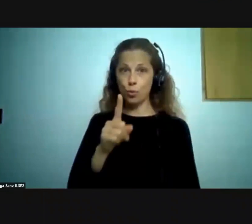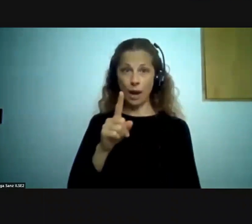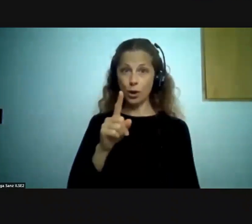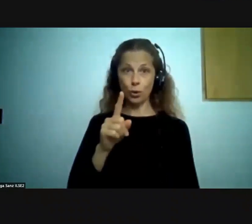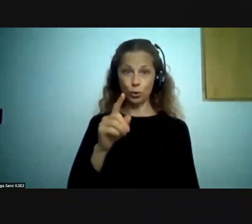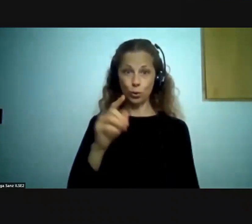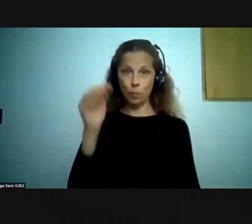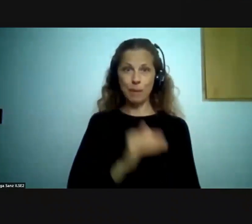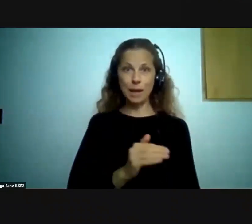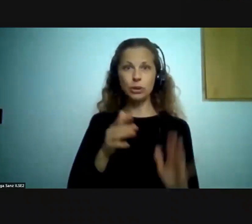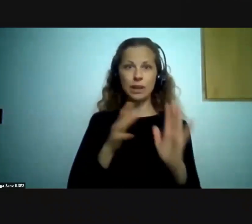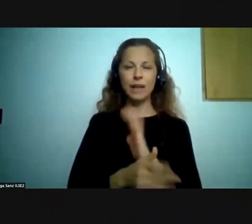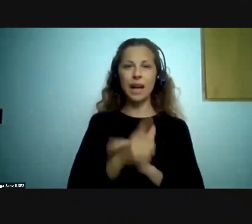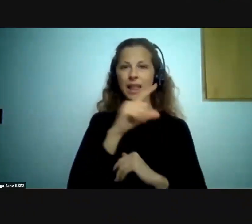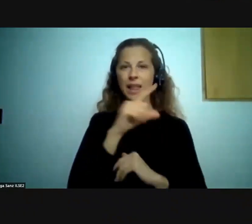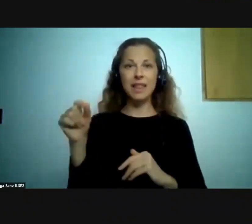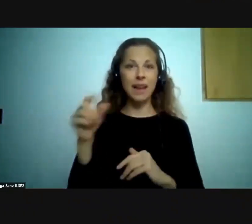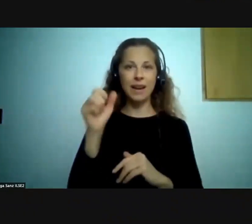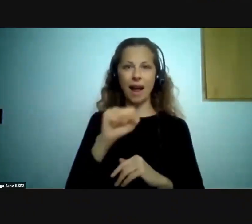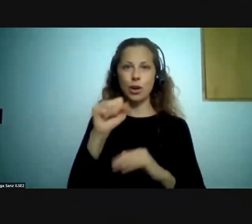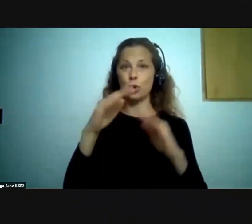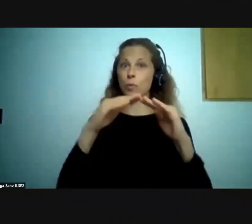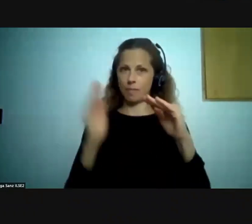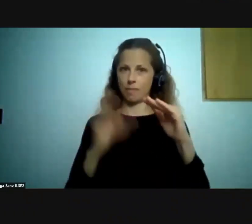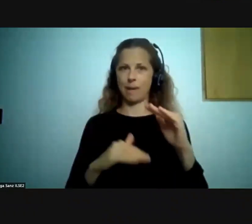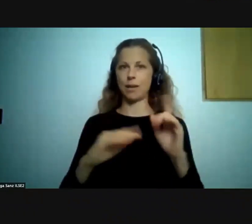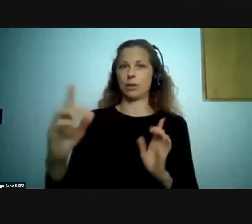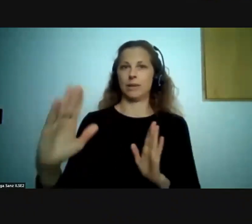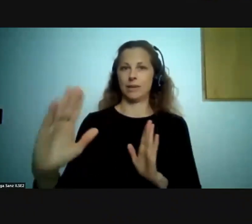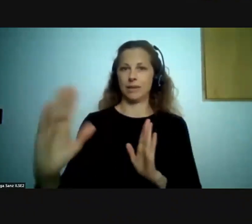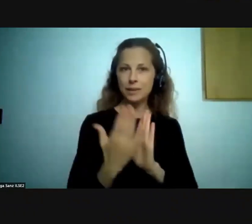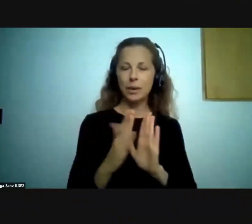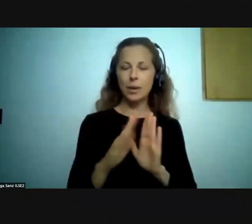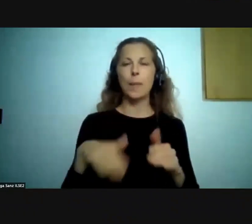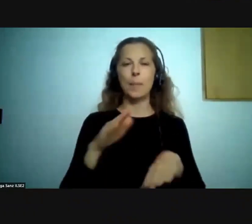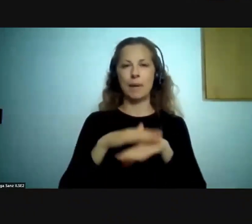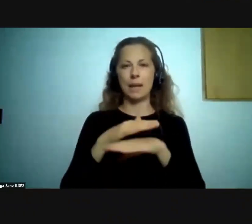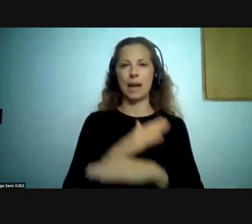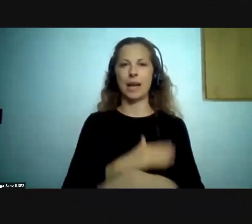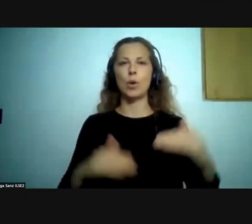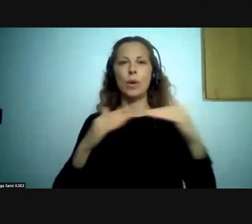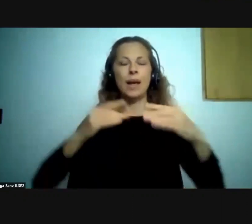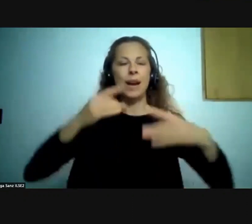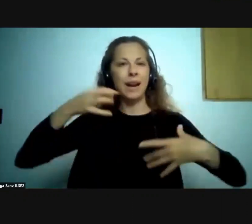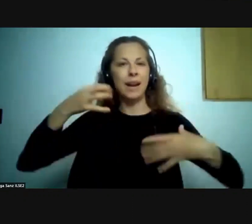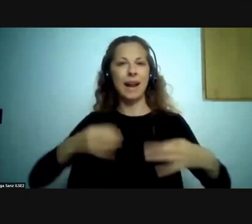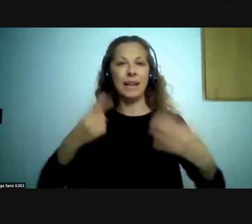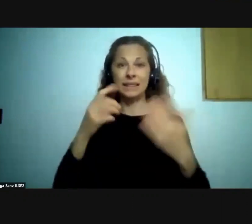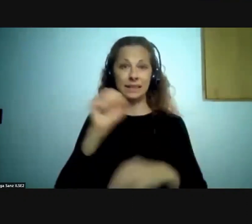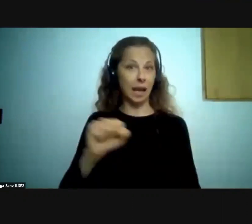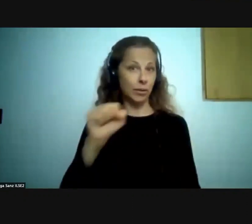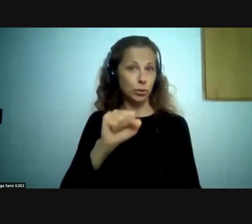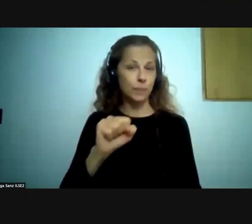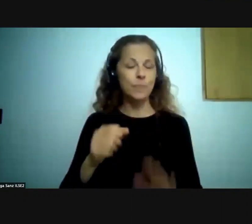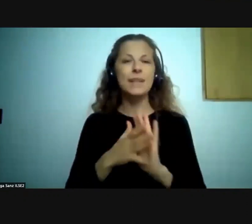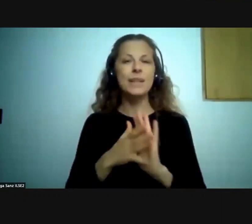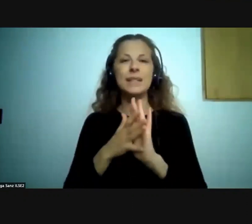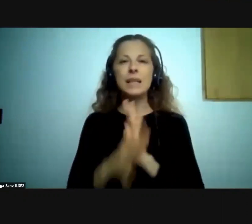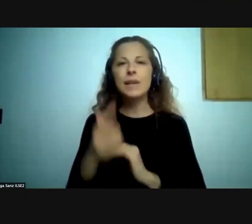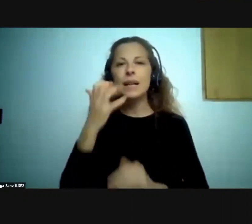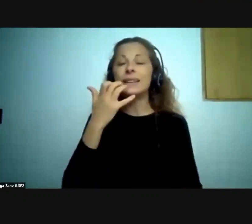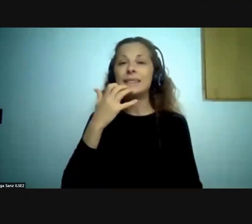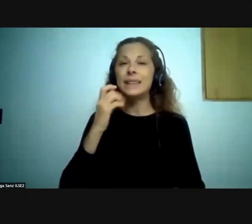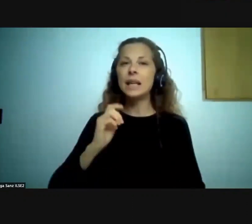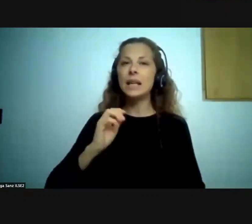años en esa reducción para alcanzar la igualdad real. Lo que significa es que cuando hay determinación, cuando hay